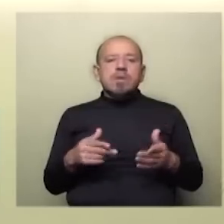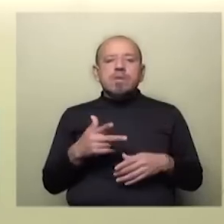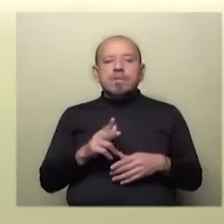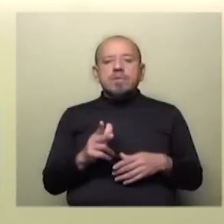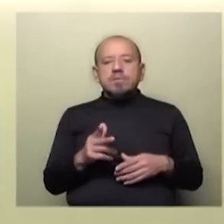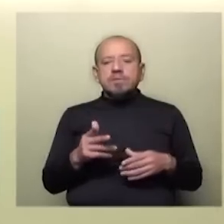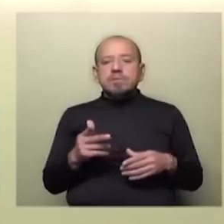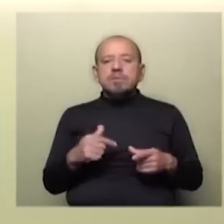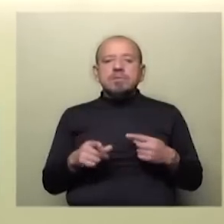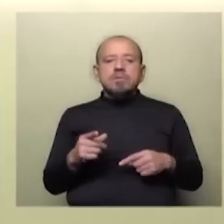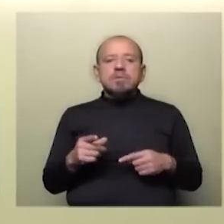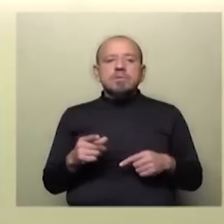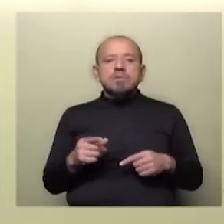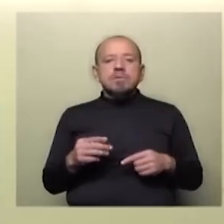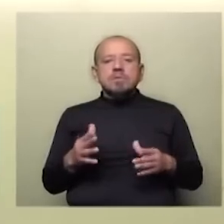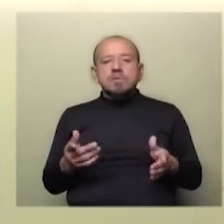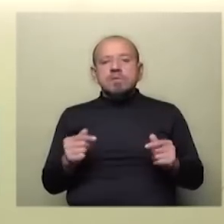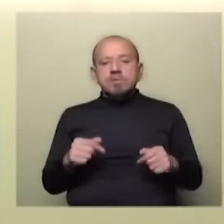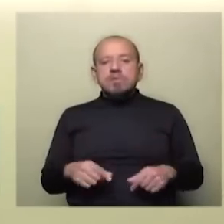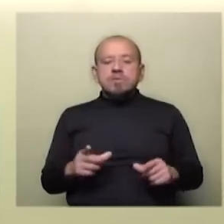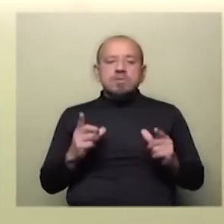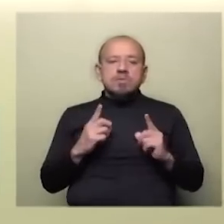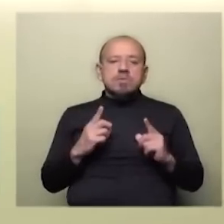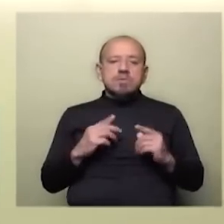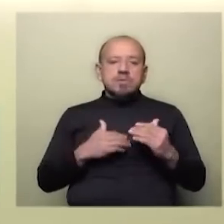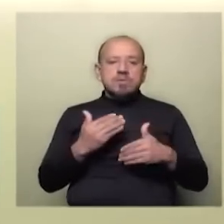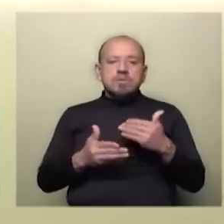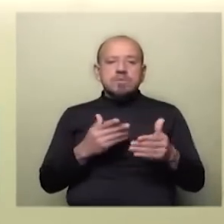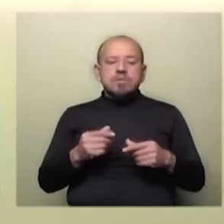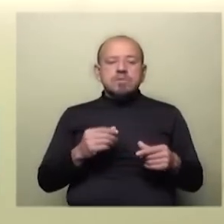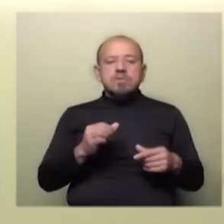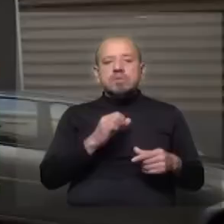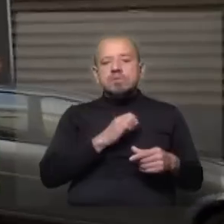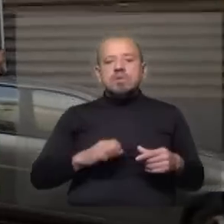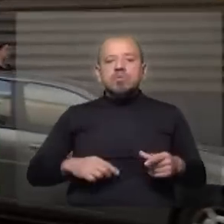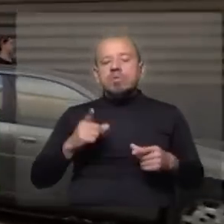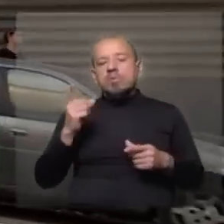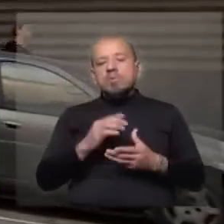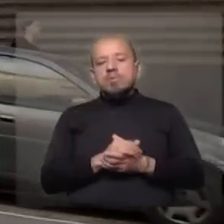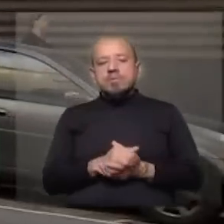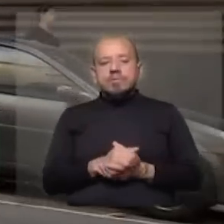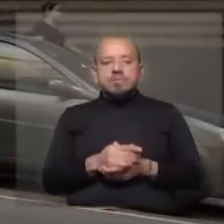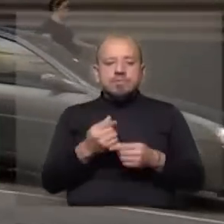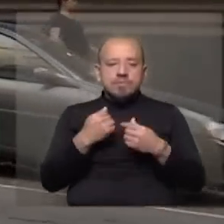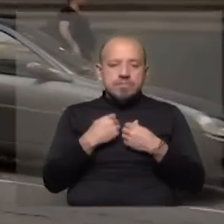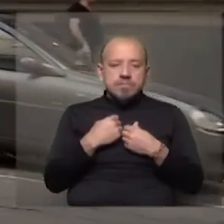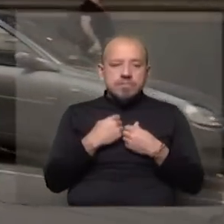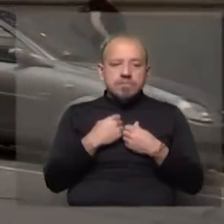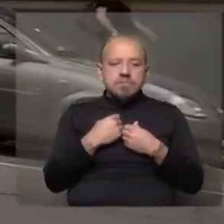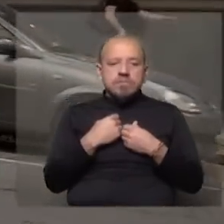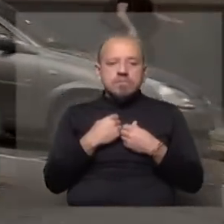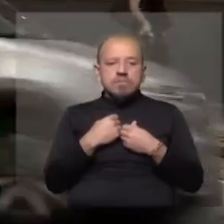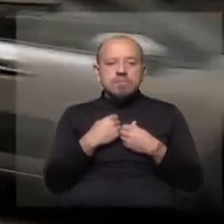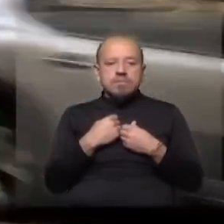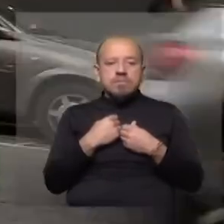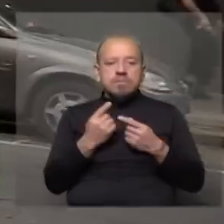límites Pero bueno Hoy estamos esperando evolución del ejecutivo y queda pocos días de plazo nosotros estamos con el tema de O